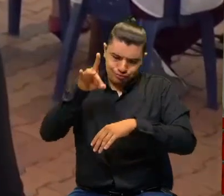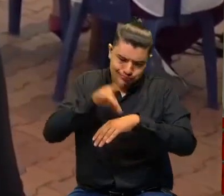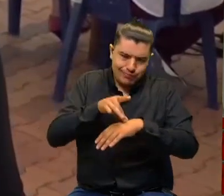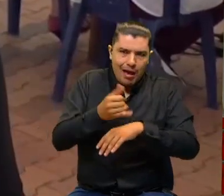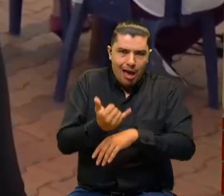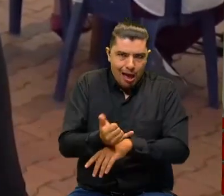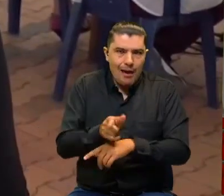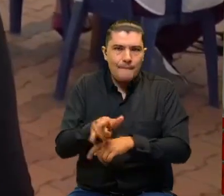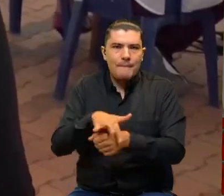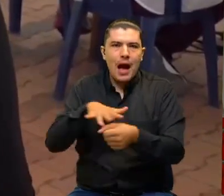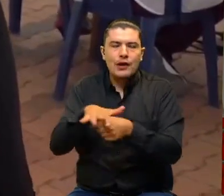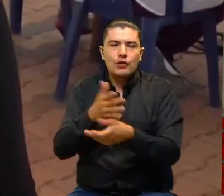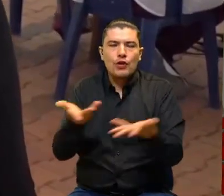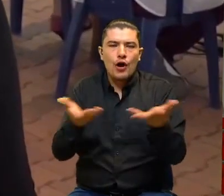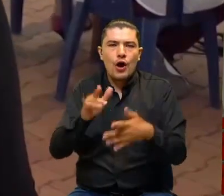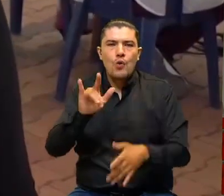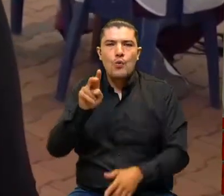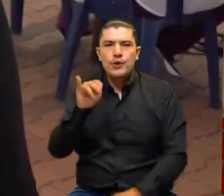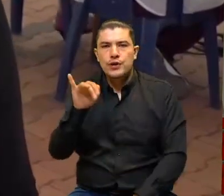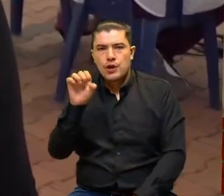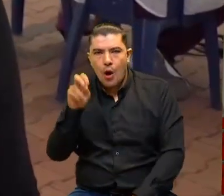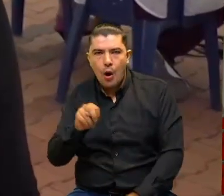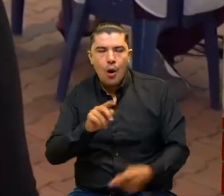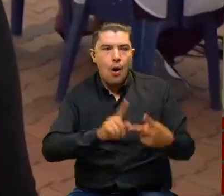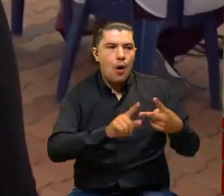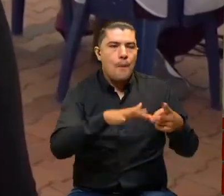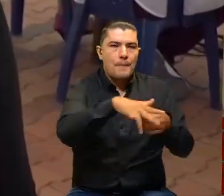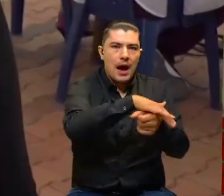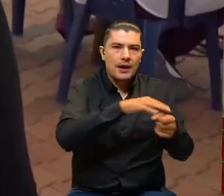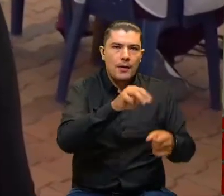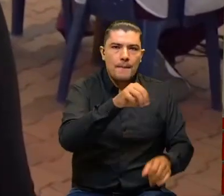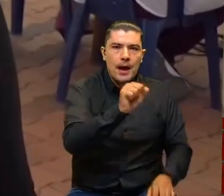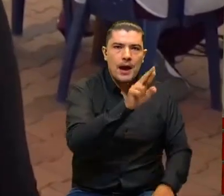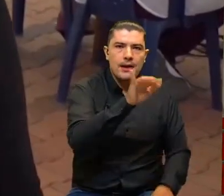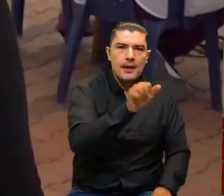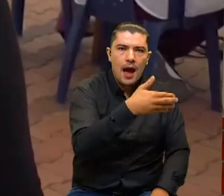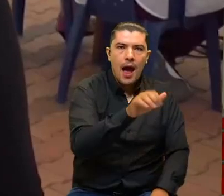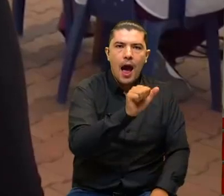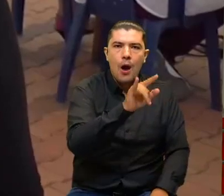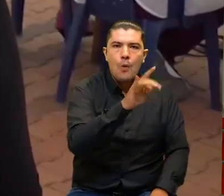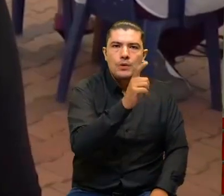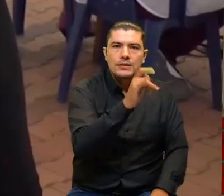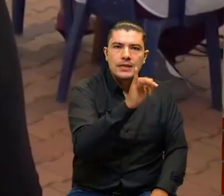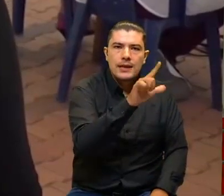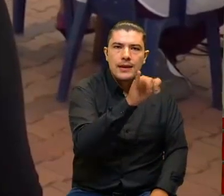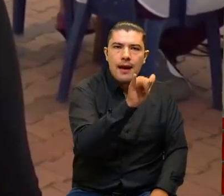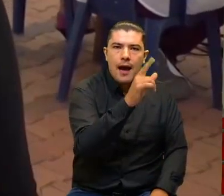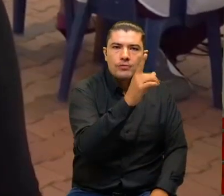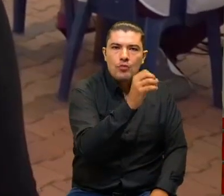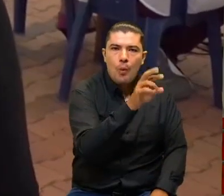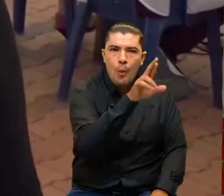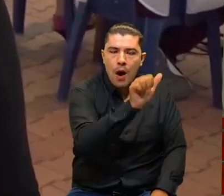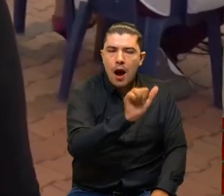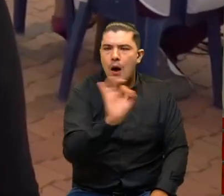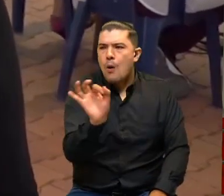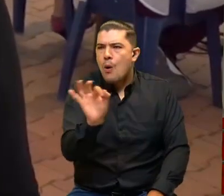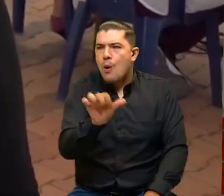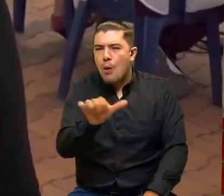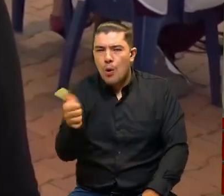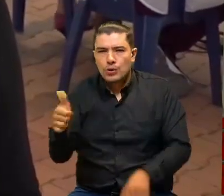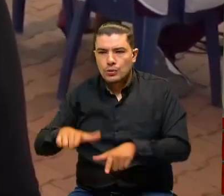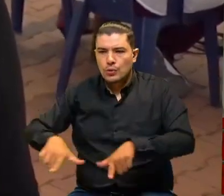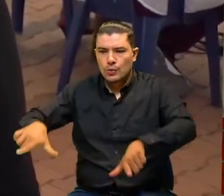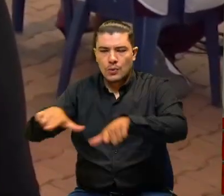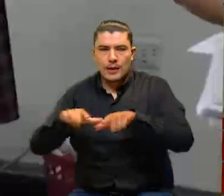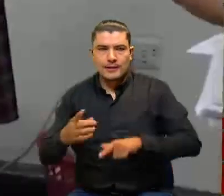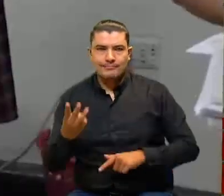el más afectado, barrios como María Auxiliadora en segundo lugar y algunos otros sectores con